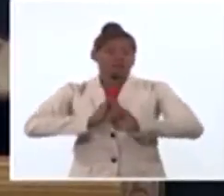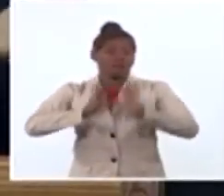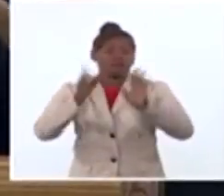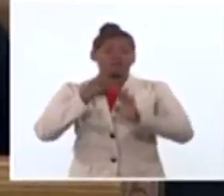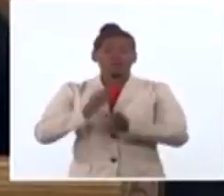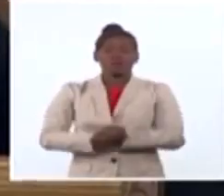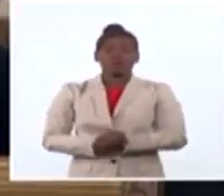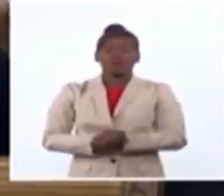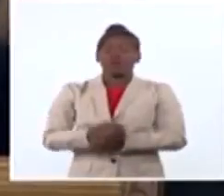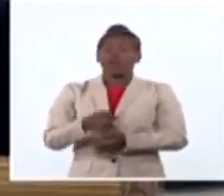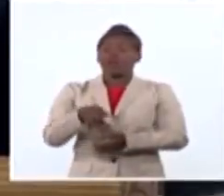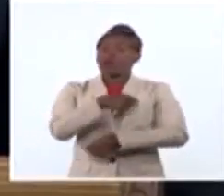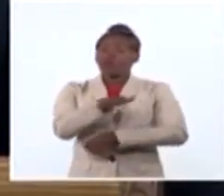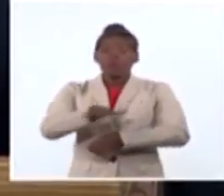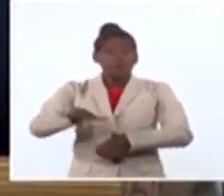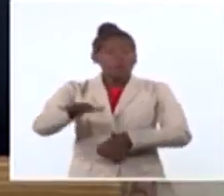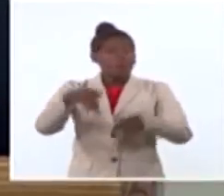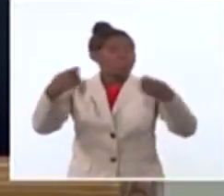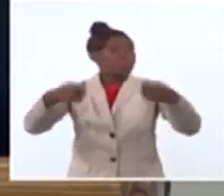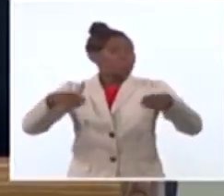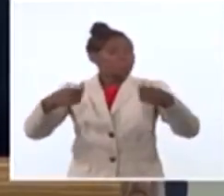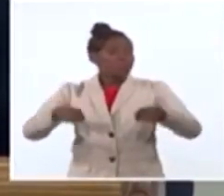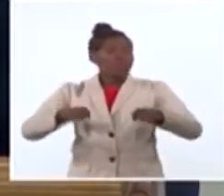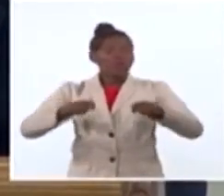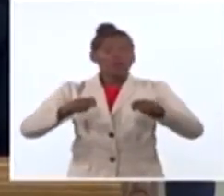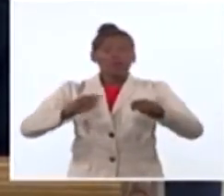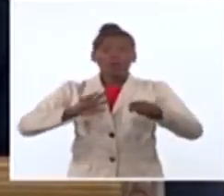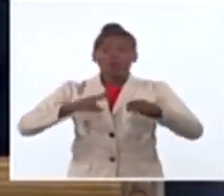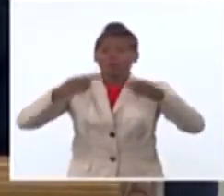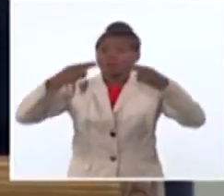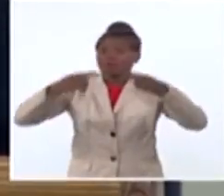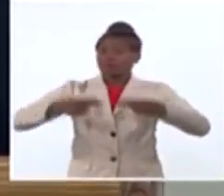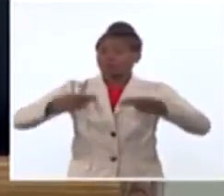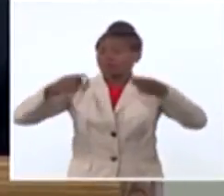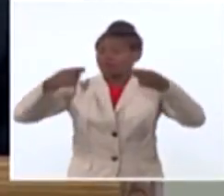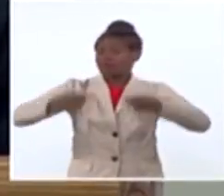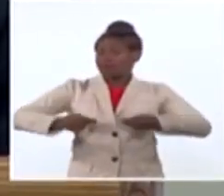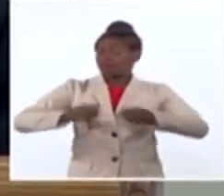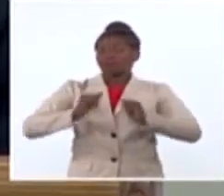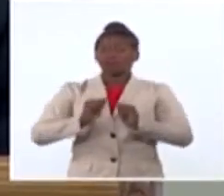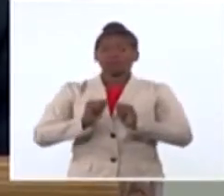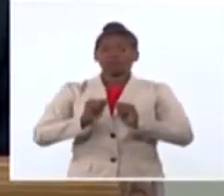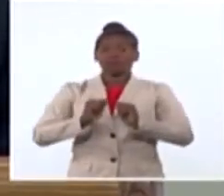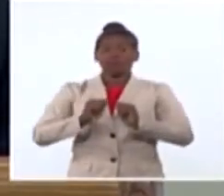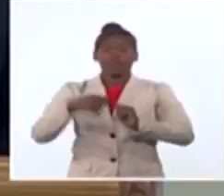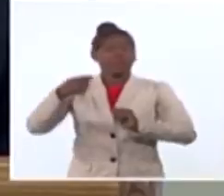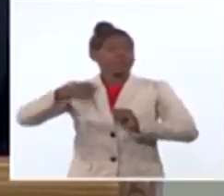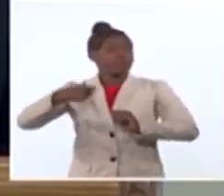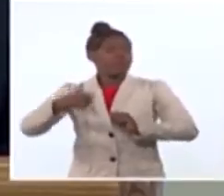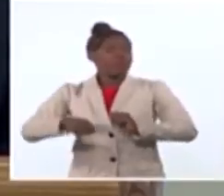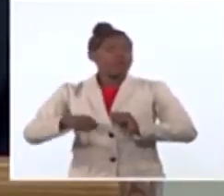Se amenaza con acciones incluso desde el Congreso de los Estados Unidos.